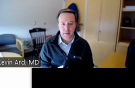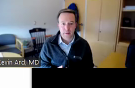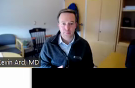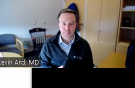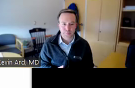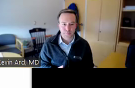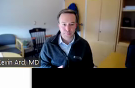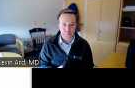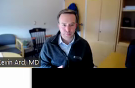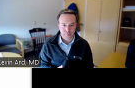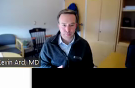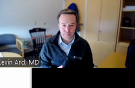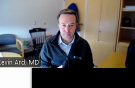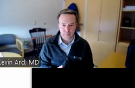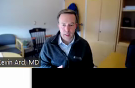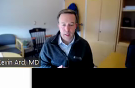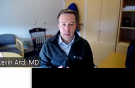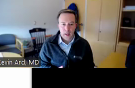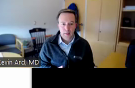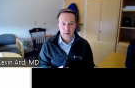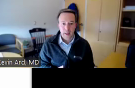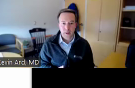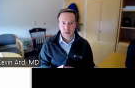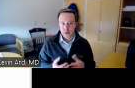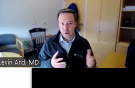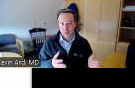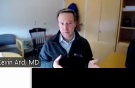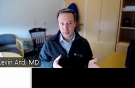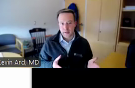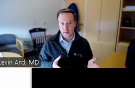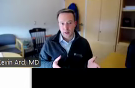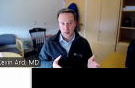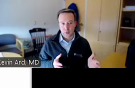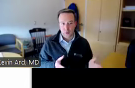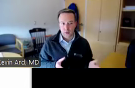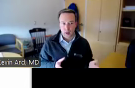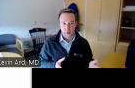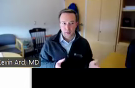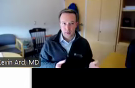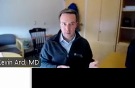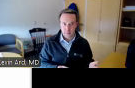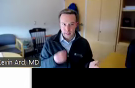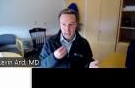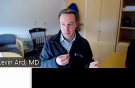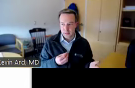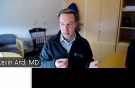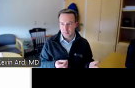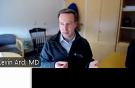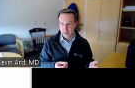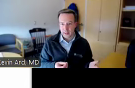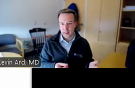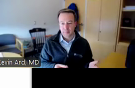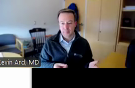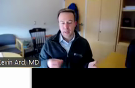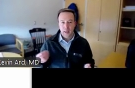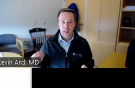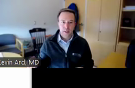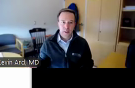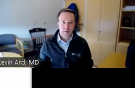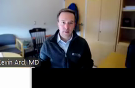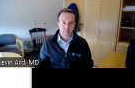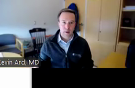aprobado cuatro diferentes medicamentos para la prevención del VIH. Y dos de estos son opciones